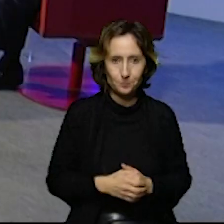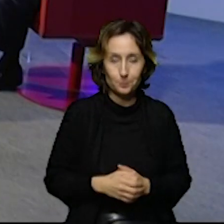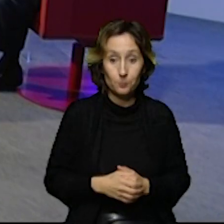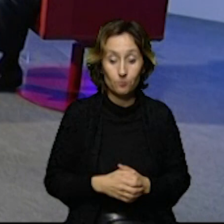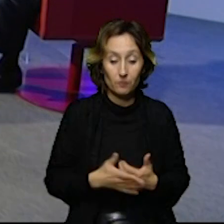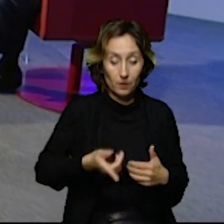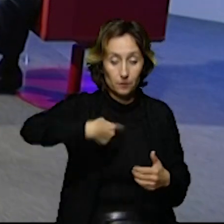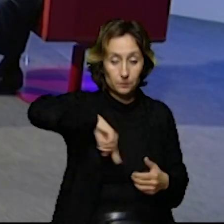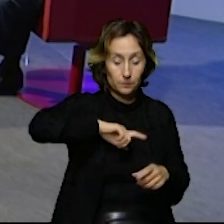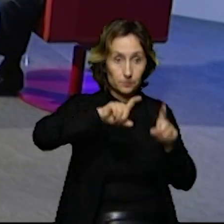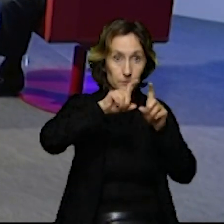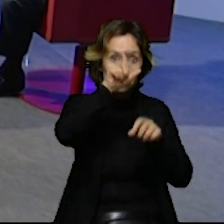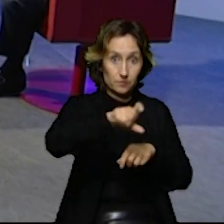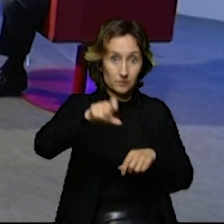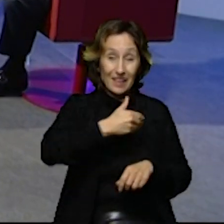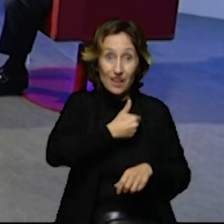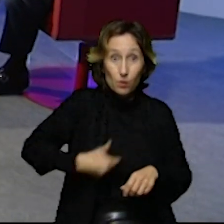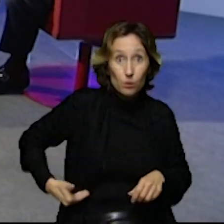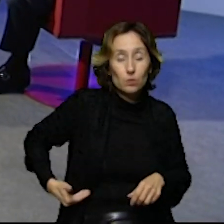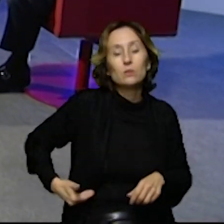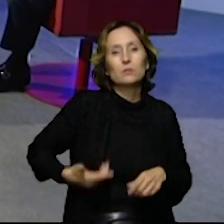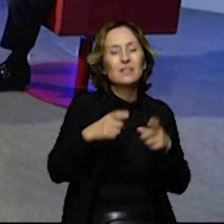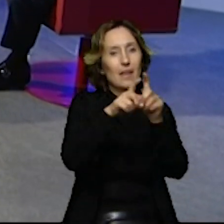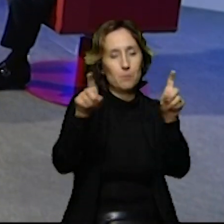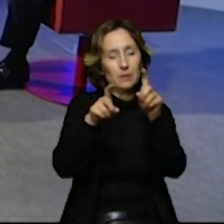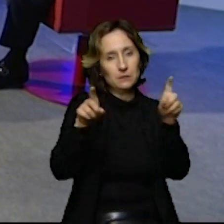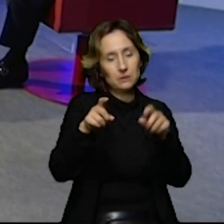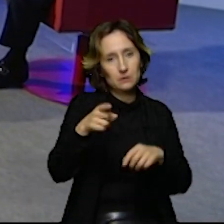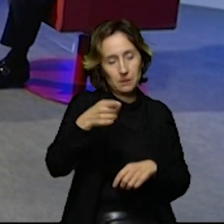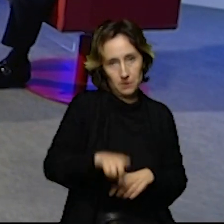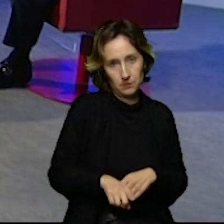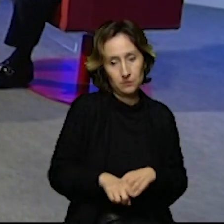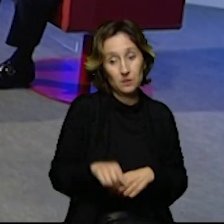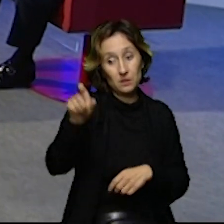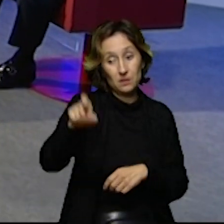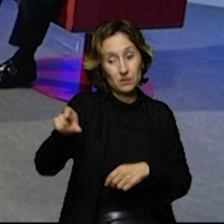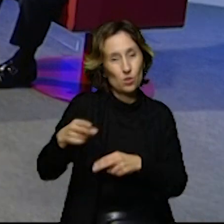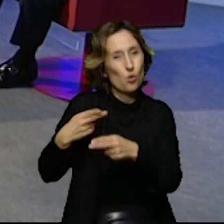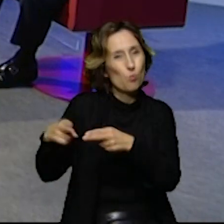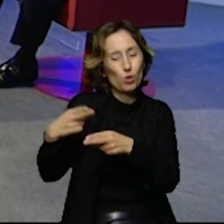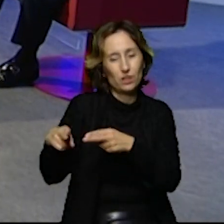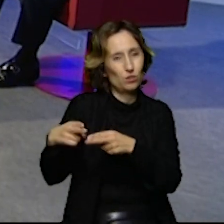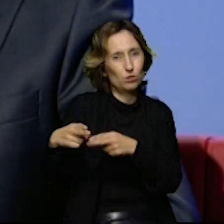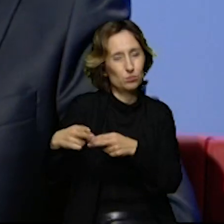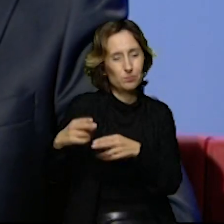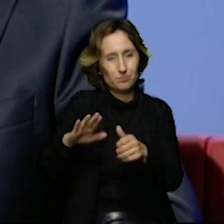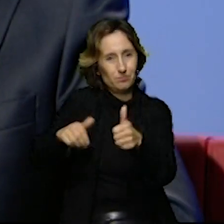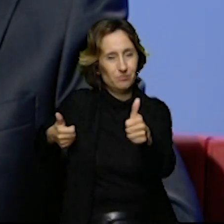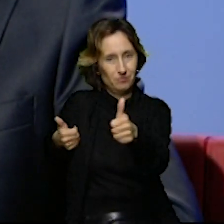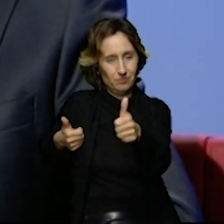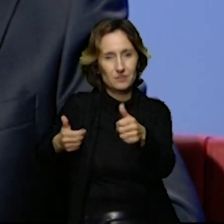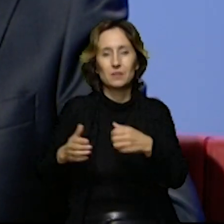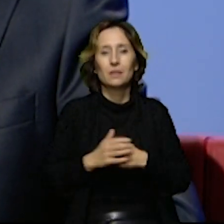Y los empresarios y las empresas, fundamentalmente. Los políticos van detrás de esto, porque